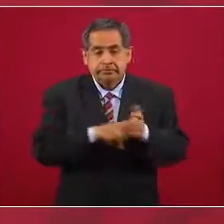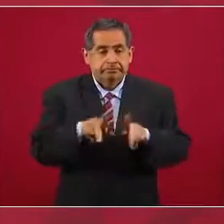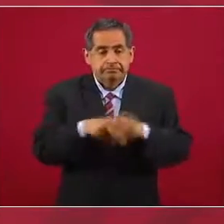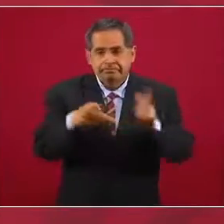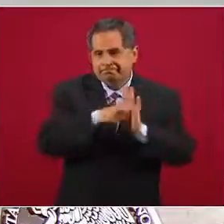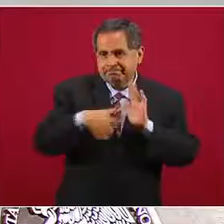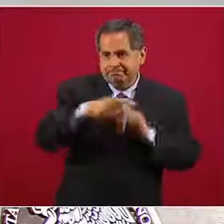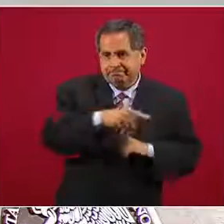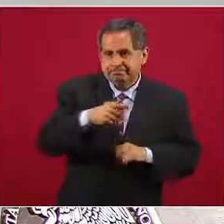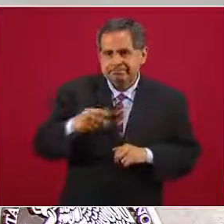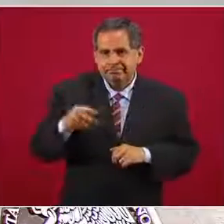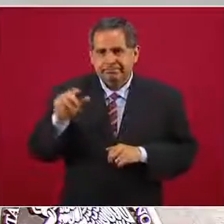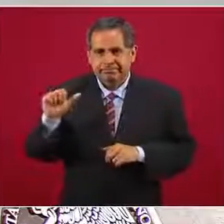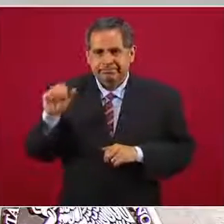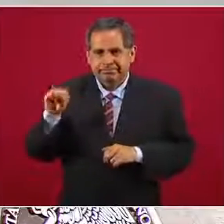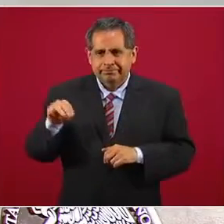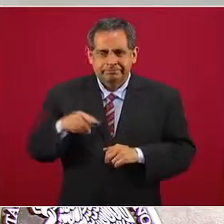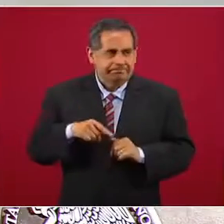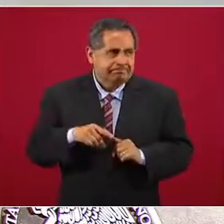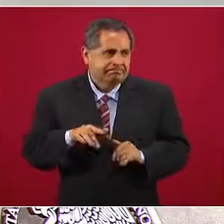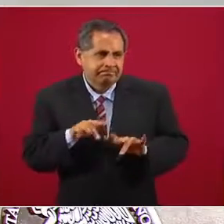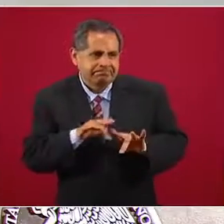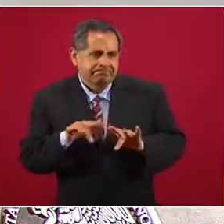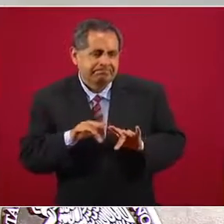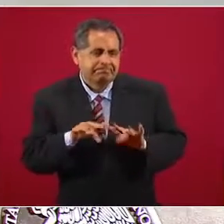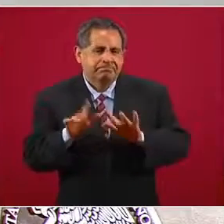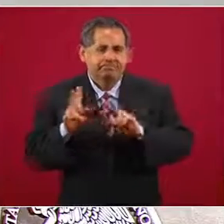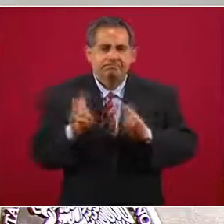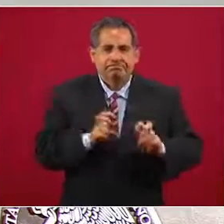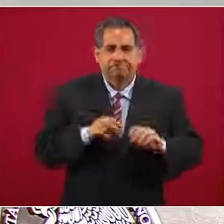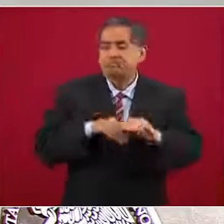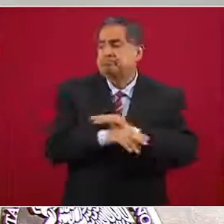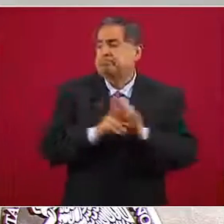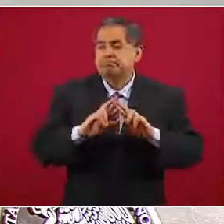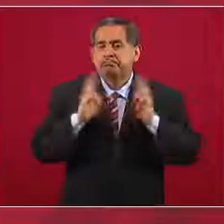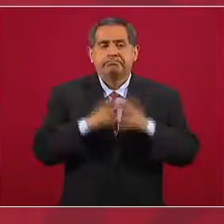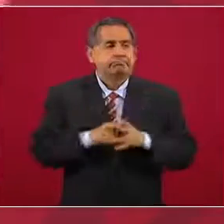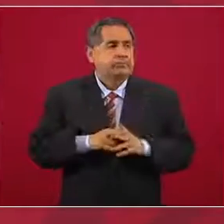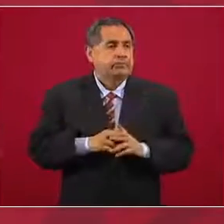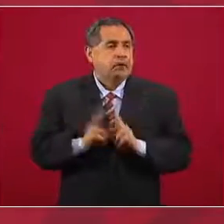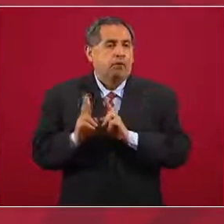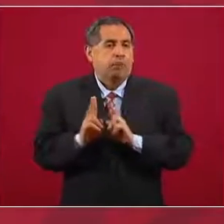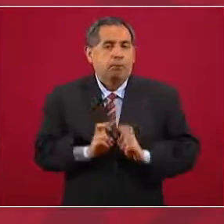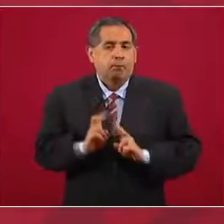medio, AM, se metió a la reunión y grabó.